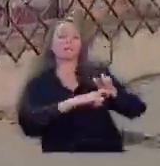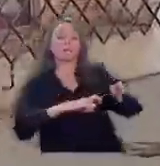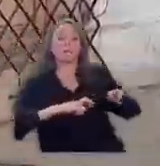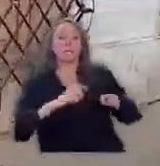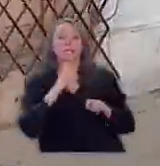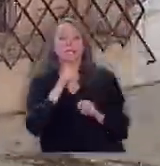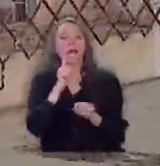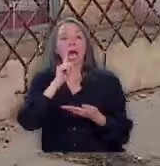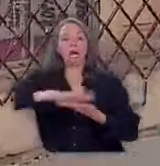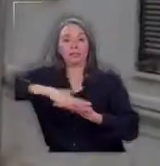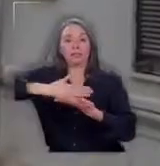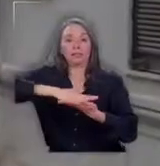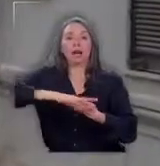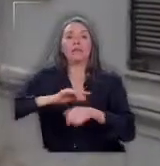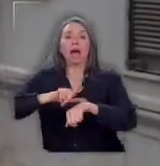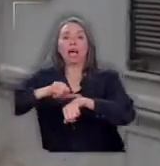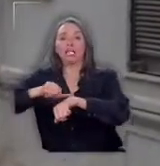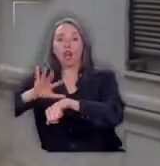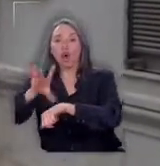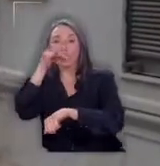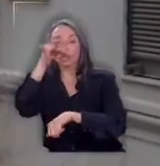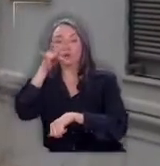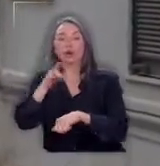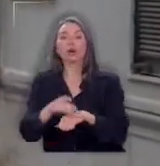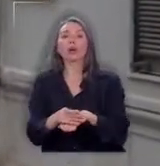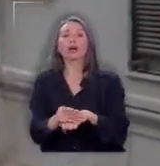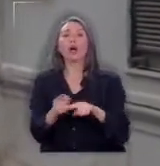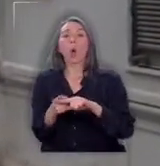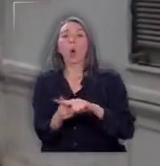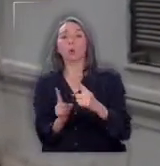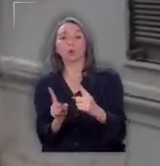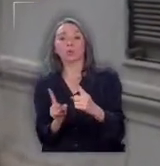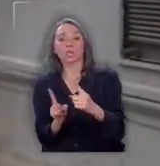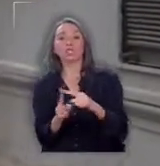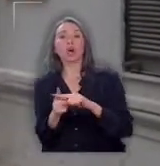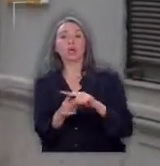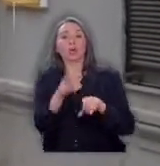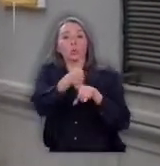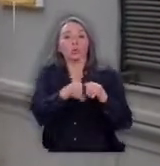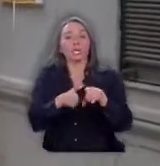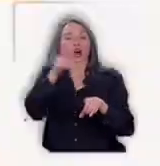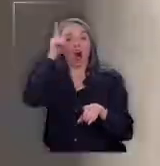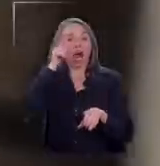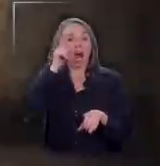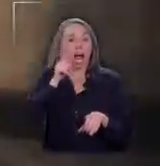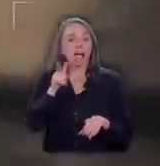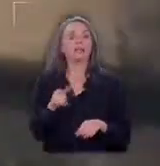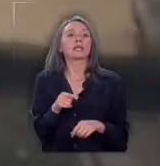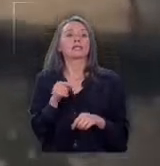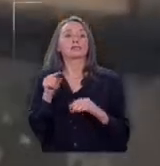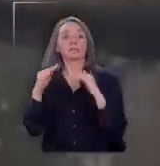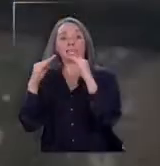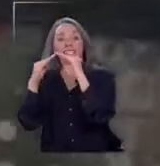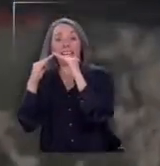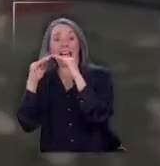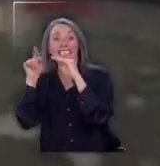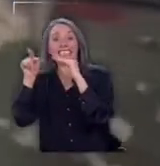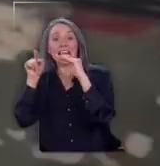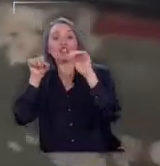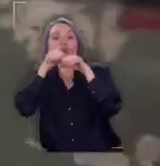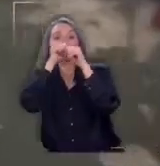tablet Notebook algunos relojes hay arma blanca cuchillos carniceros específicamente hay una conexión artesanal